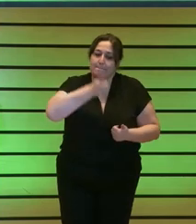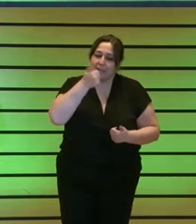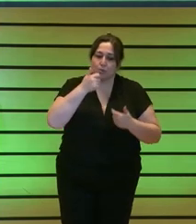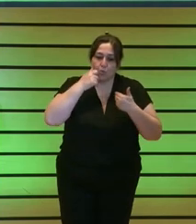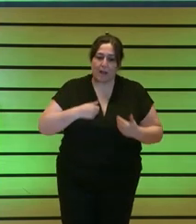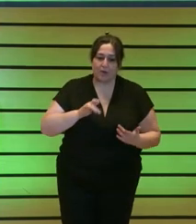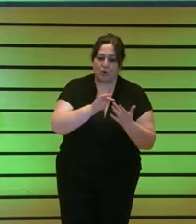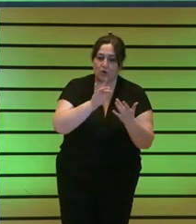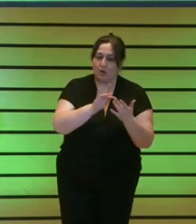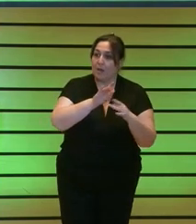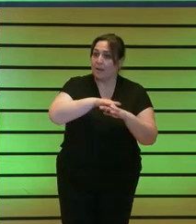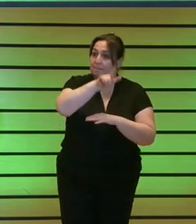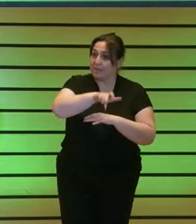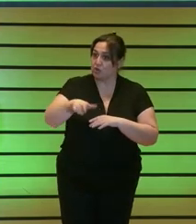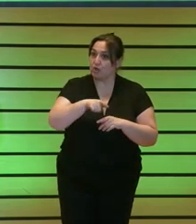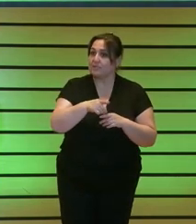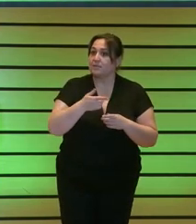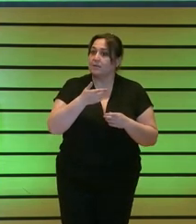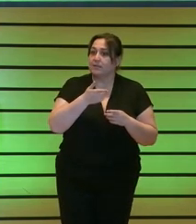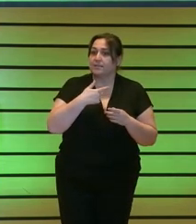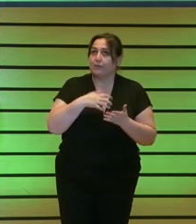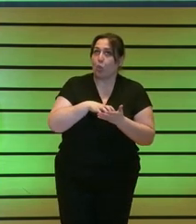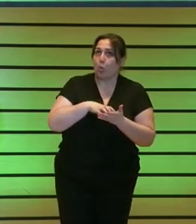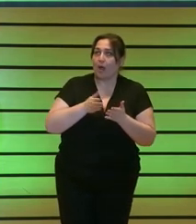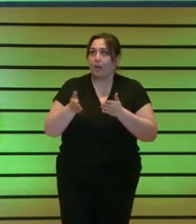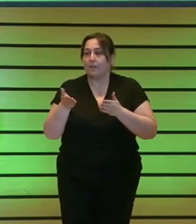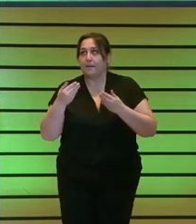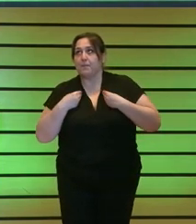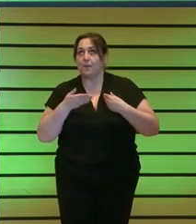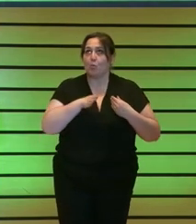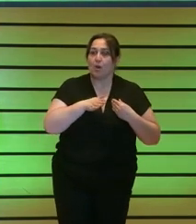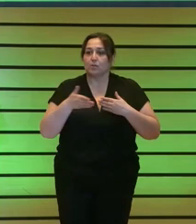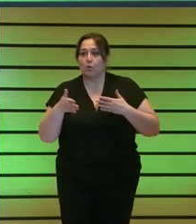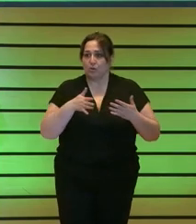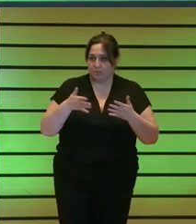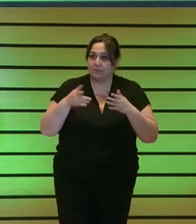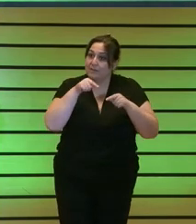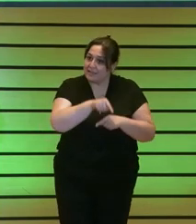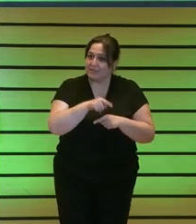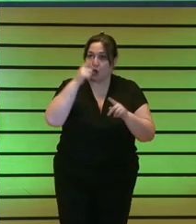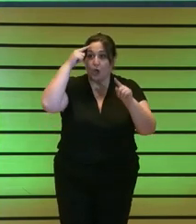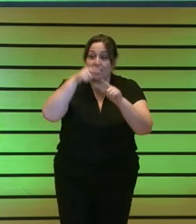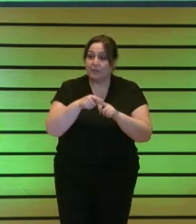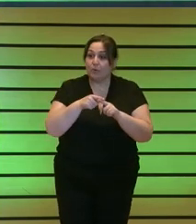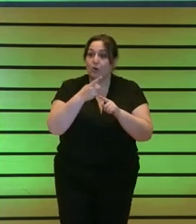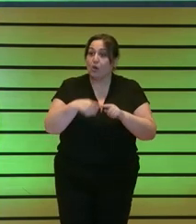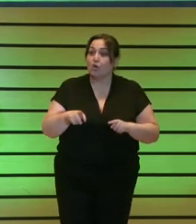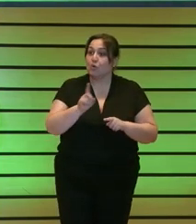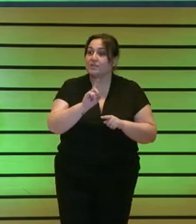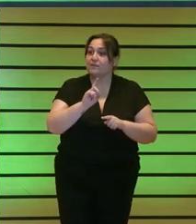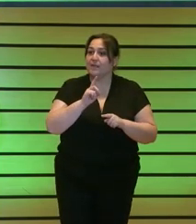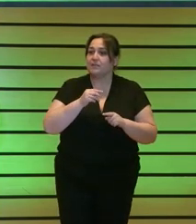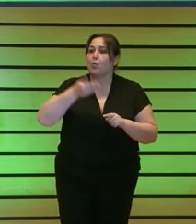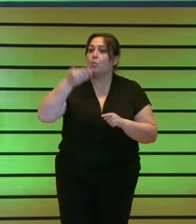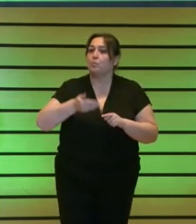los pacientes que se debaten entre la vida y la muerte vale este noble objetivo no es muy diferente de uno de los cometidos